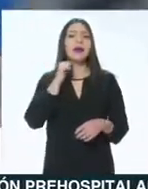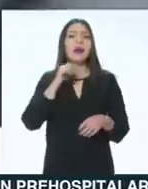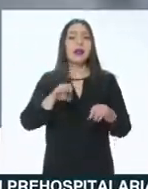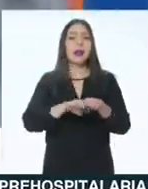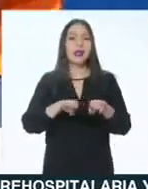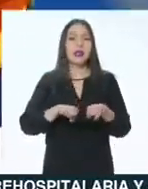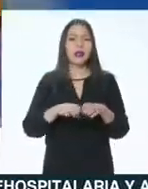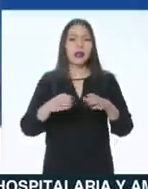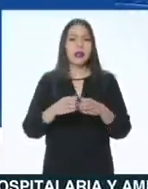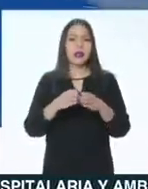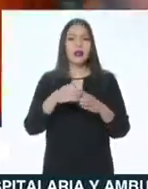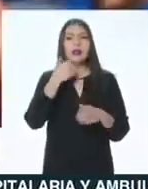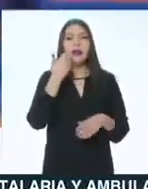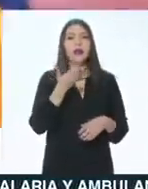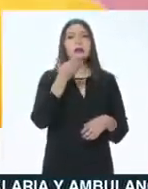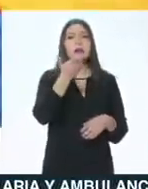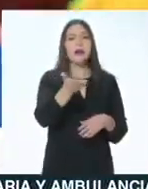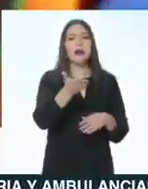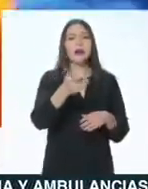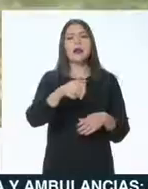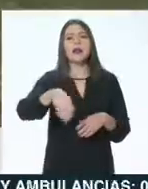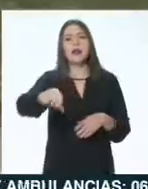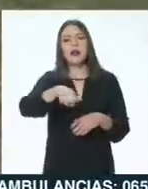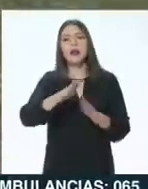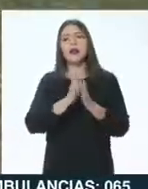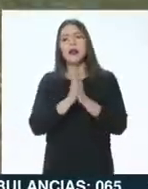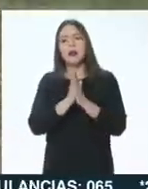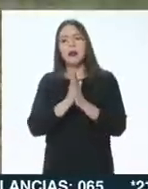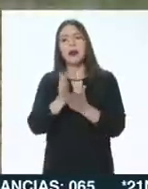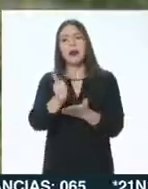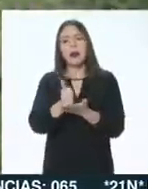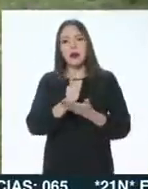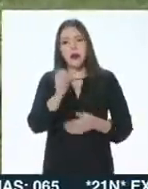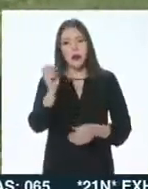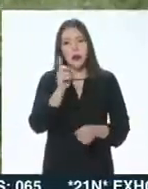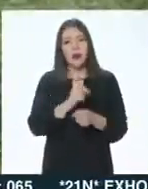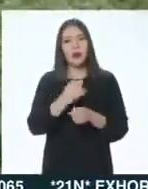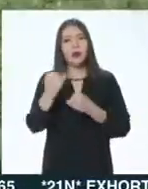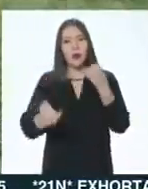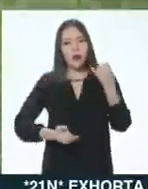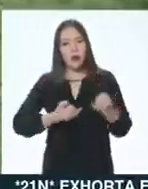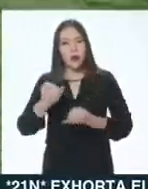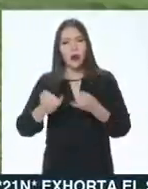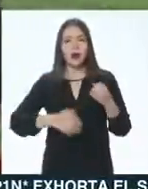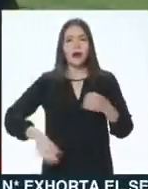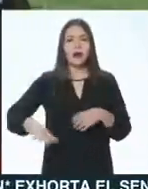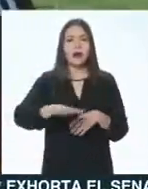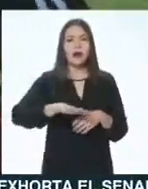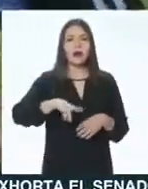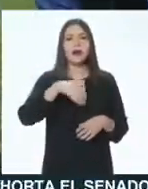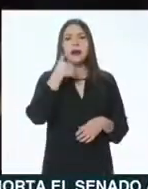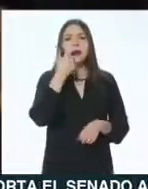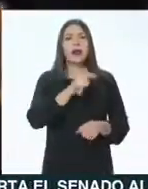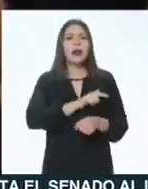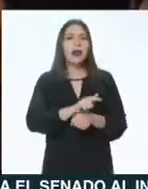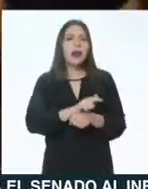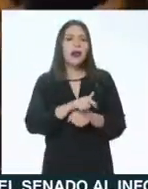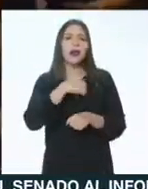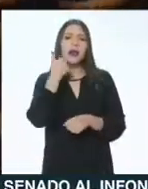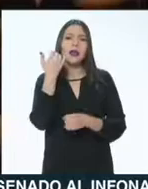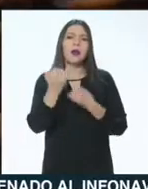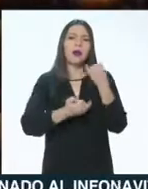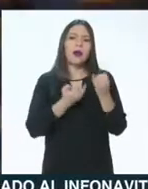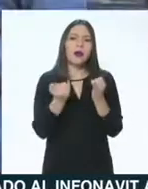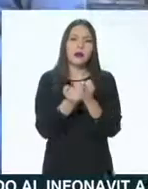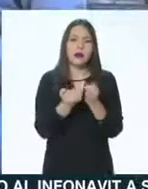¿no? Pidiendo en una canchita así de, oye, déjanos la oportunidad de jugar, porque pues somos gays y queremos también entrarle. Sobre